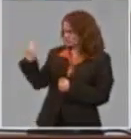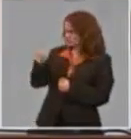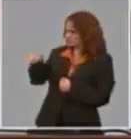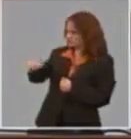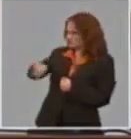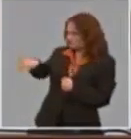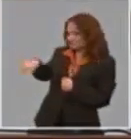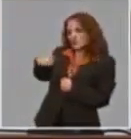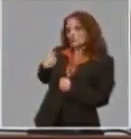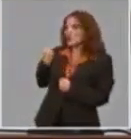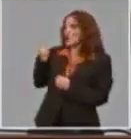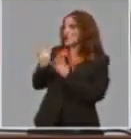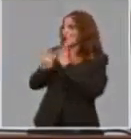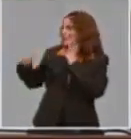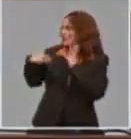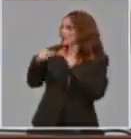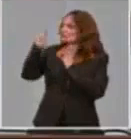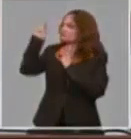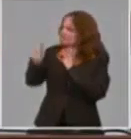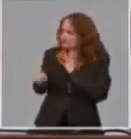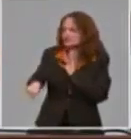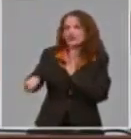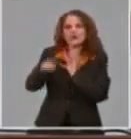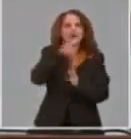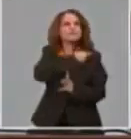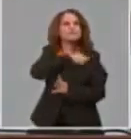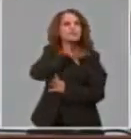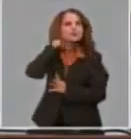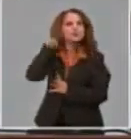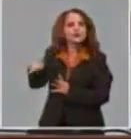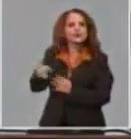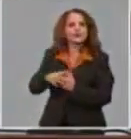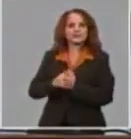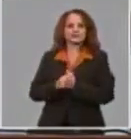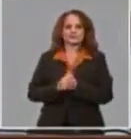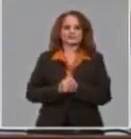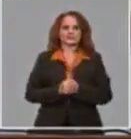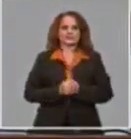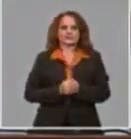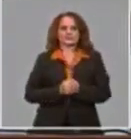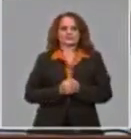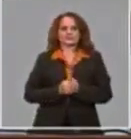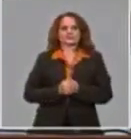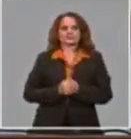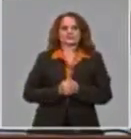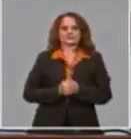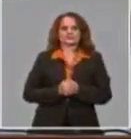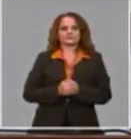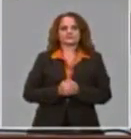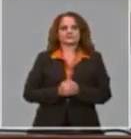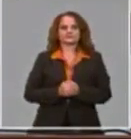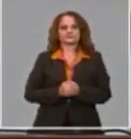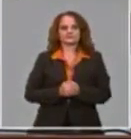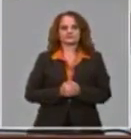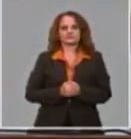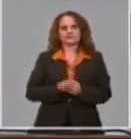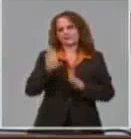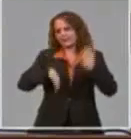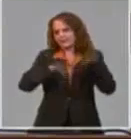la gente que llega físicamente al lugar a partir de sus necesidades y a partir